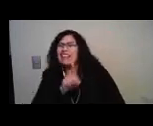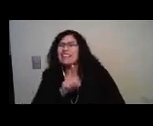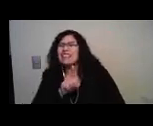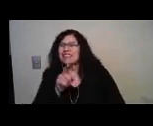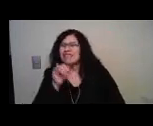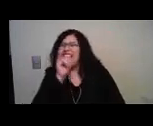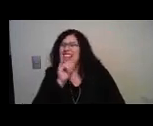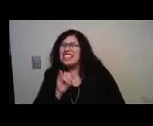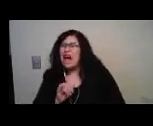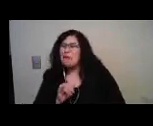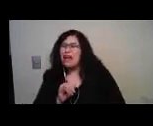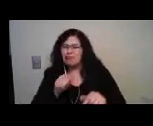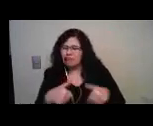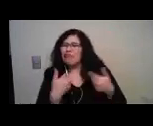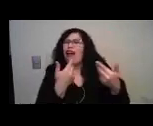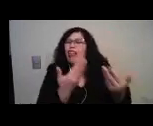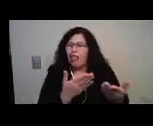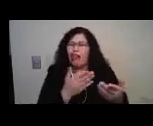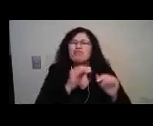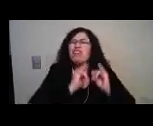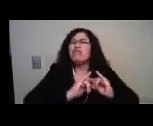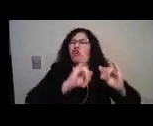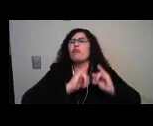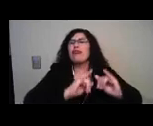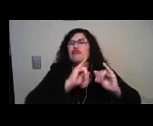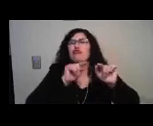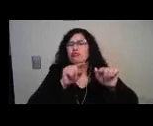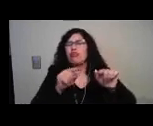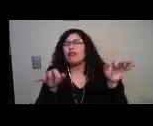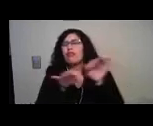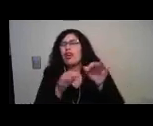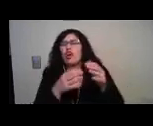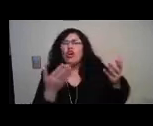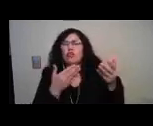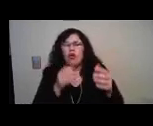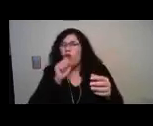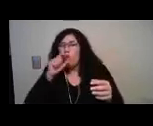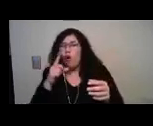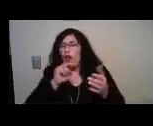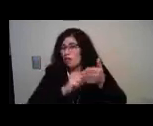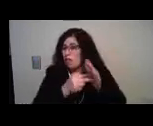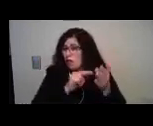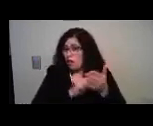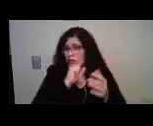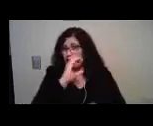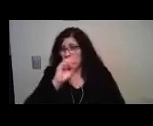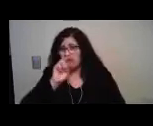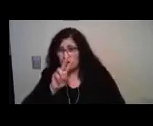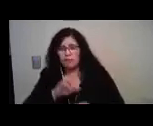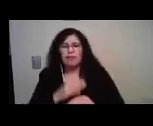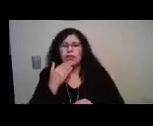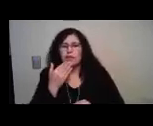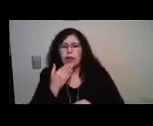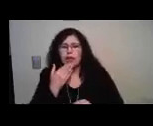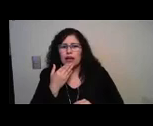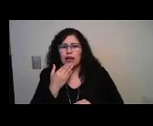Que entrega algunos datos relevantes para poder entender la magnitud del problema, ¿ya? Y qué es lo que tienen